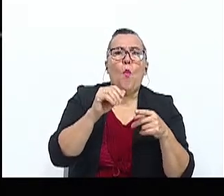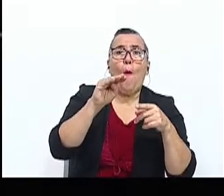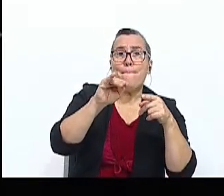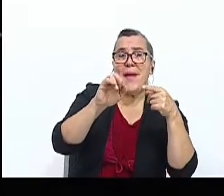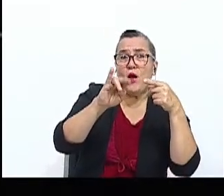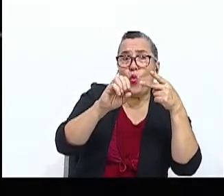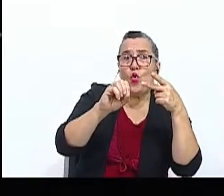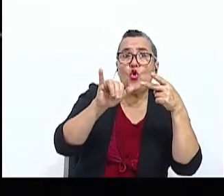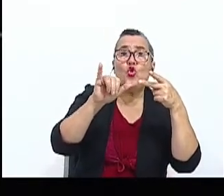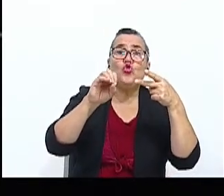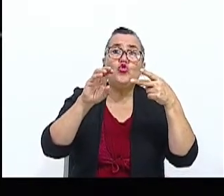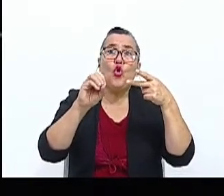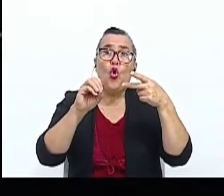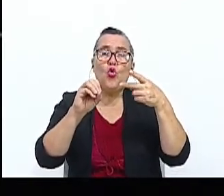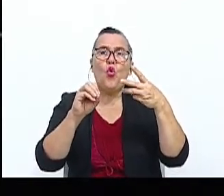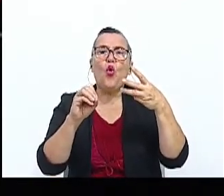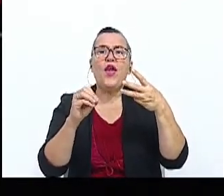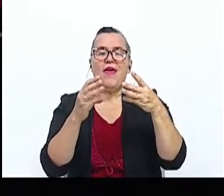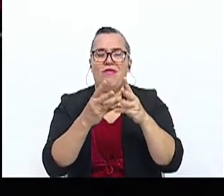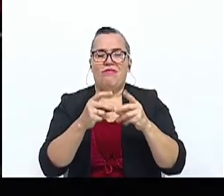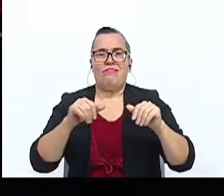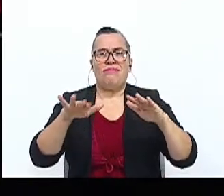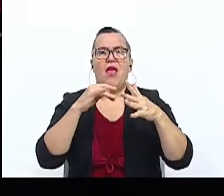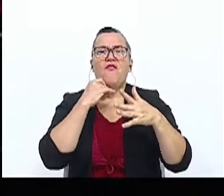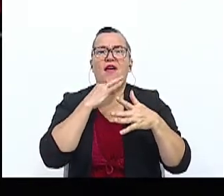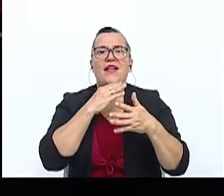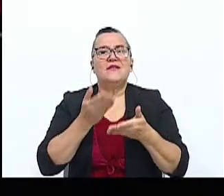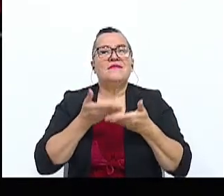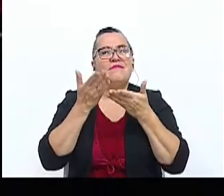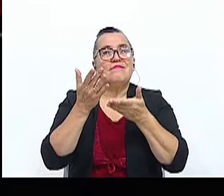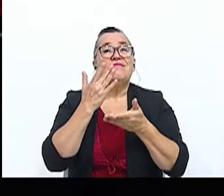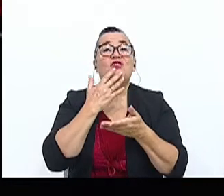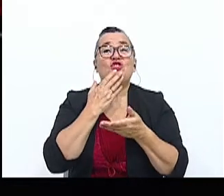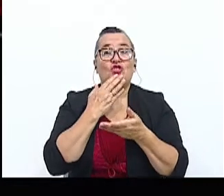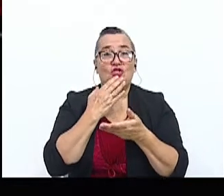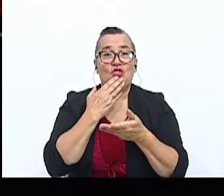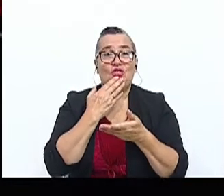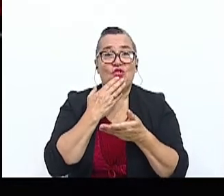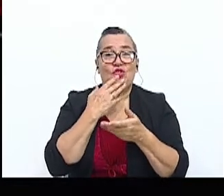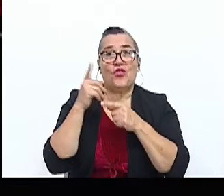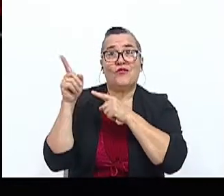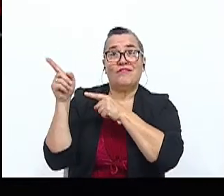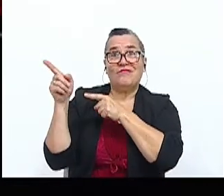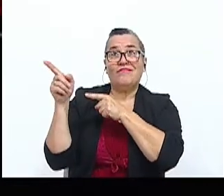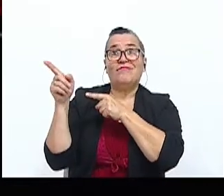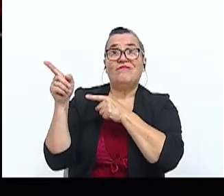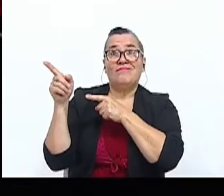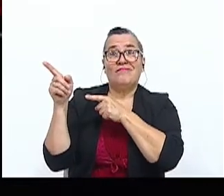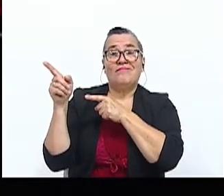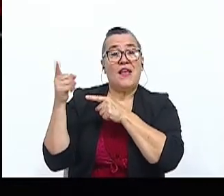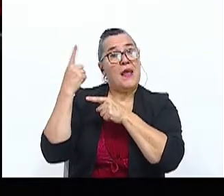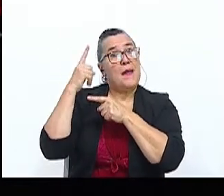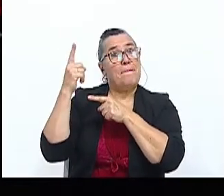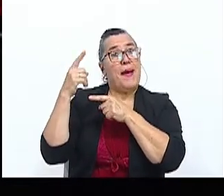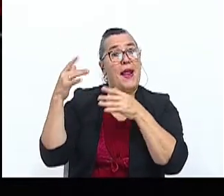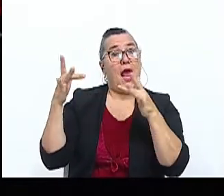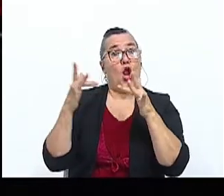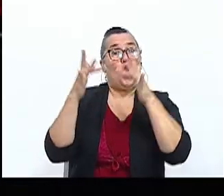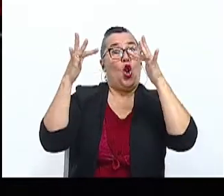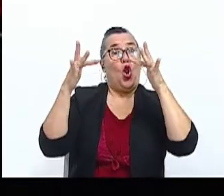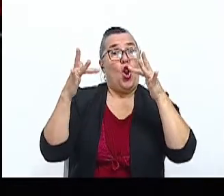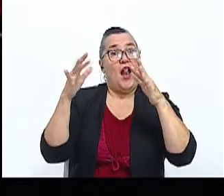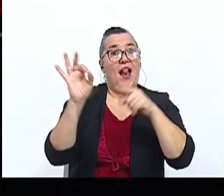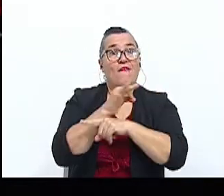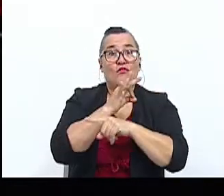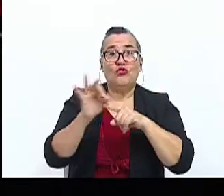y las llamadas tierras raras para darles color, mientras que para dar a cada aparato la señal que requiere para su